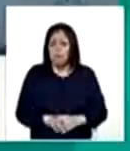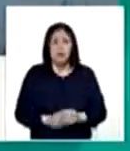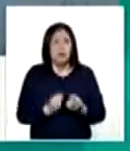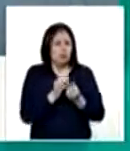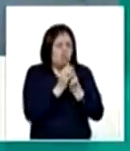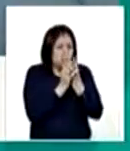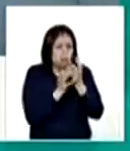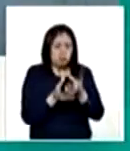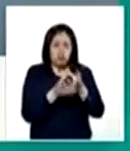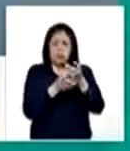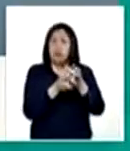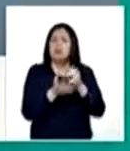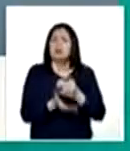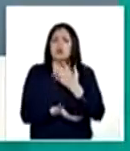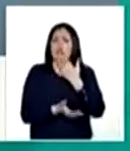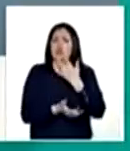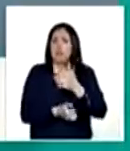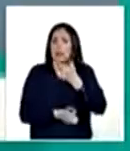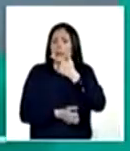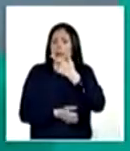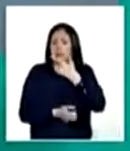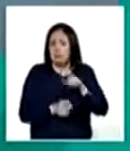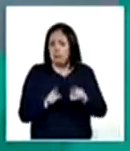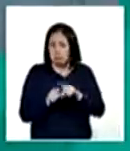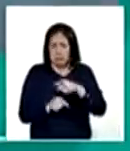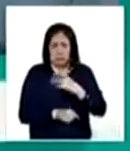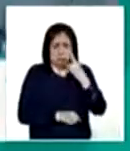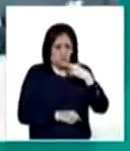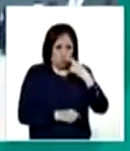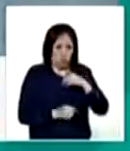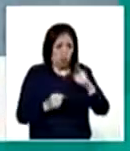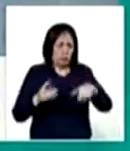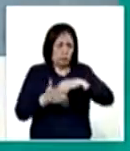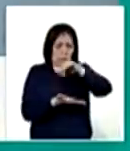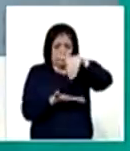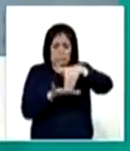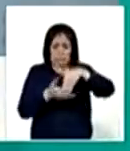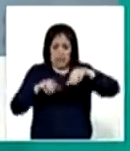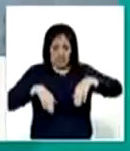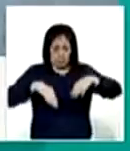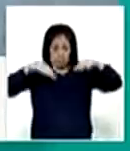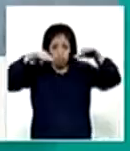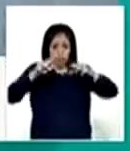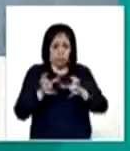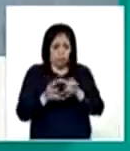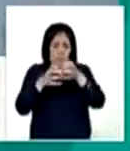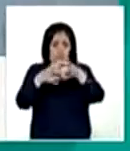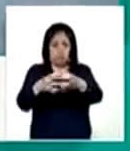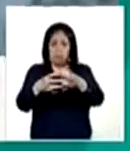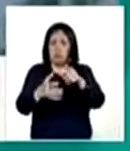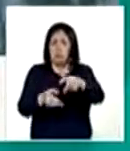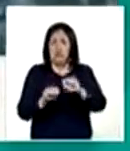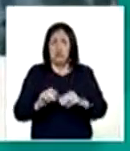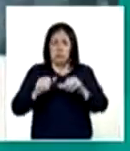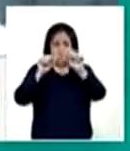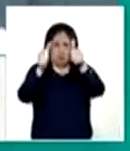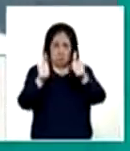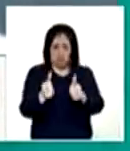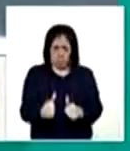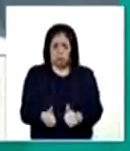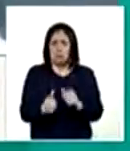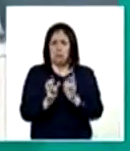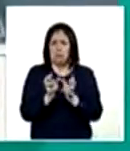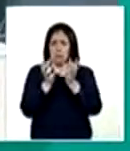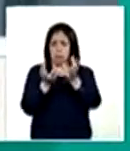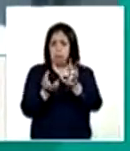flores de color amarilla y roja, y al medio de la estructura también hay un ramo justamente con el monumento que se ha edificado aquí